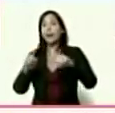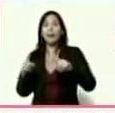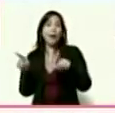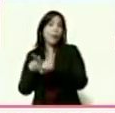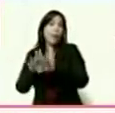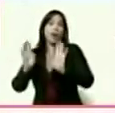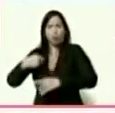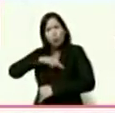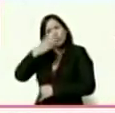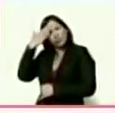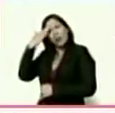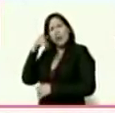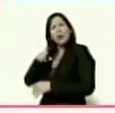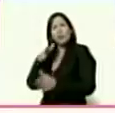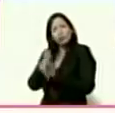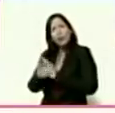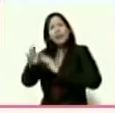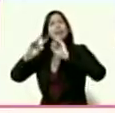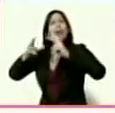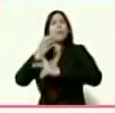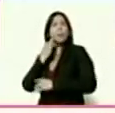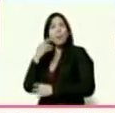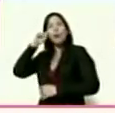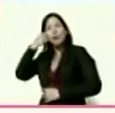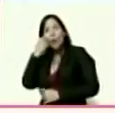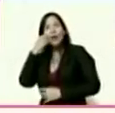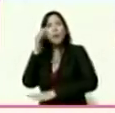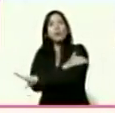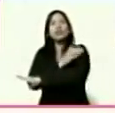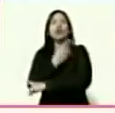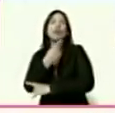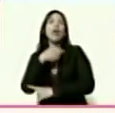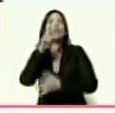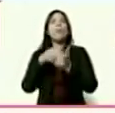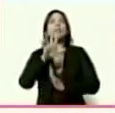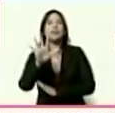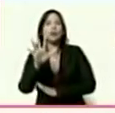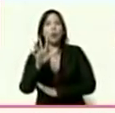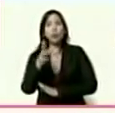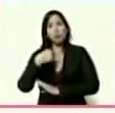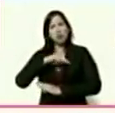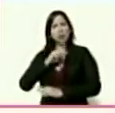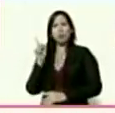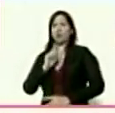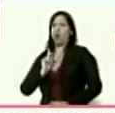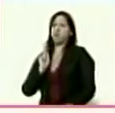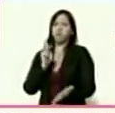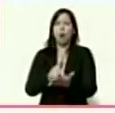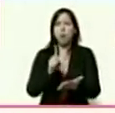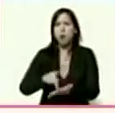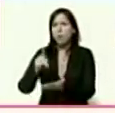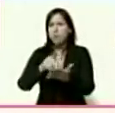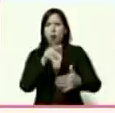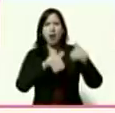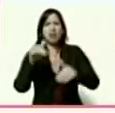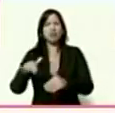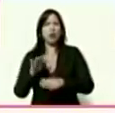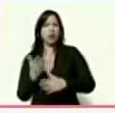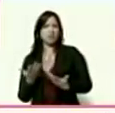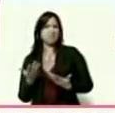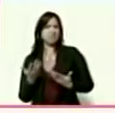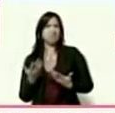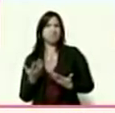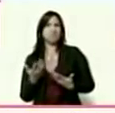nosotros sabemos de eso. Recuerden cuando la derecha dijo en el 2005, no vamos a participar en las elecciones